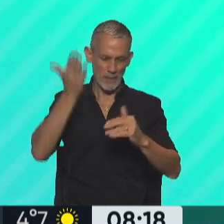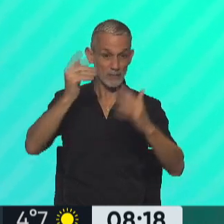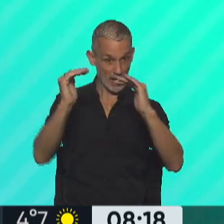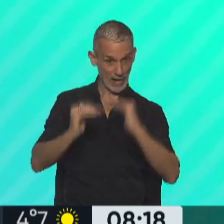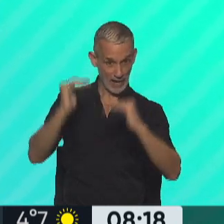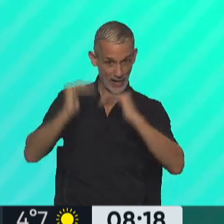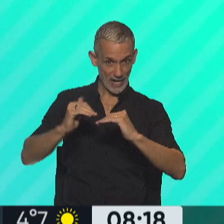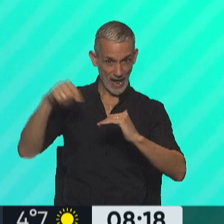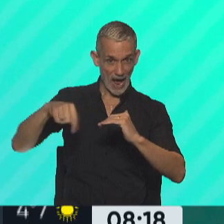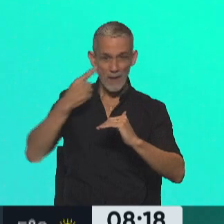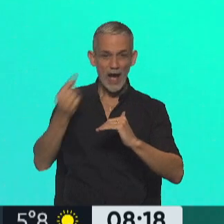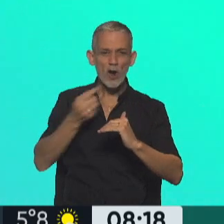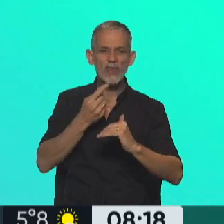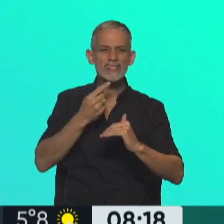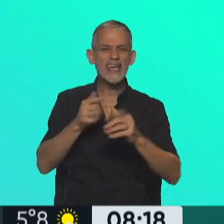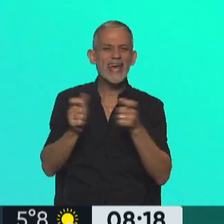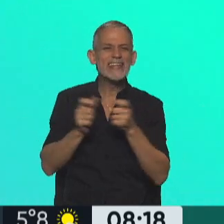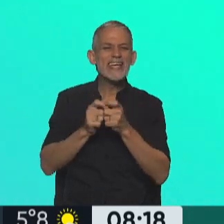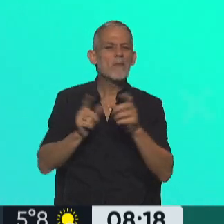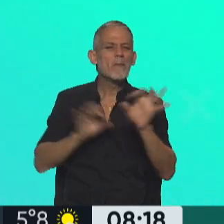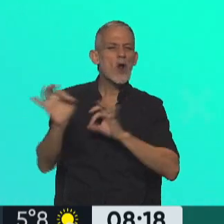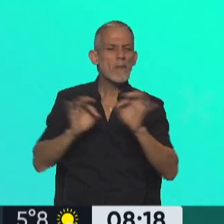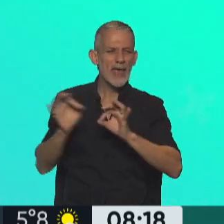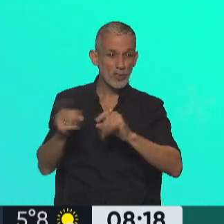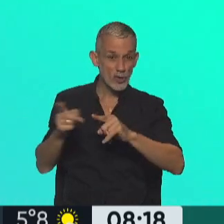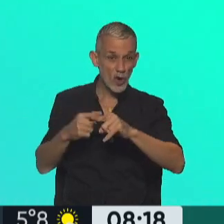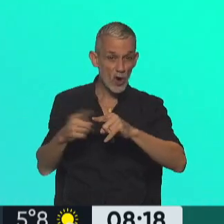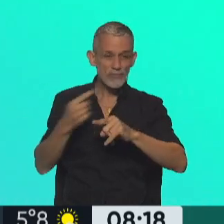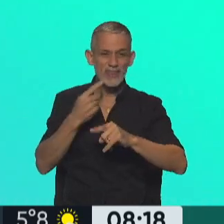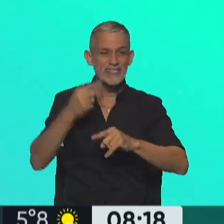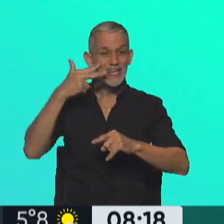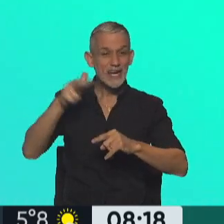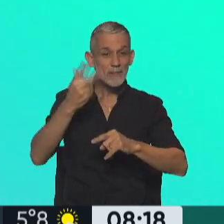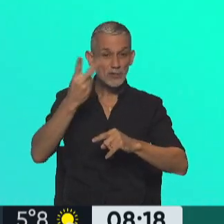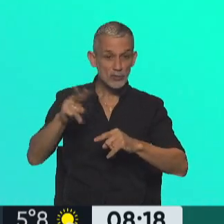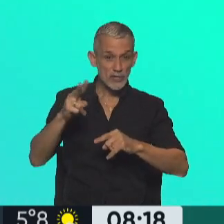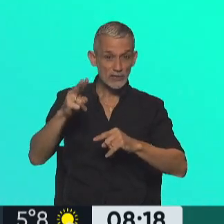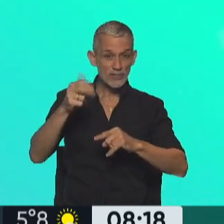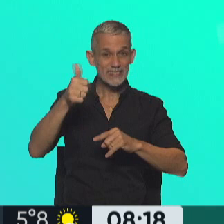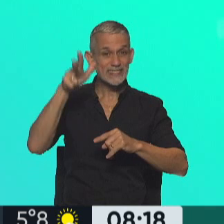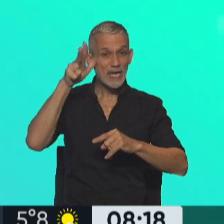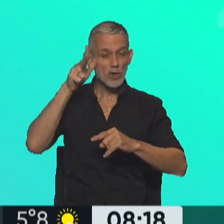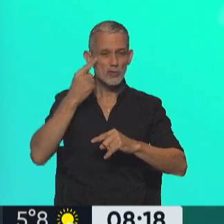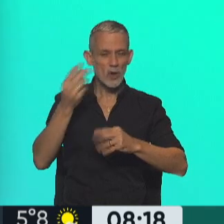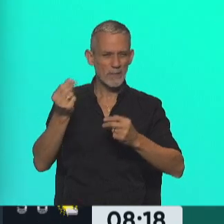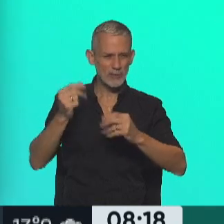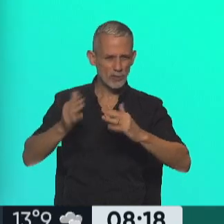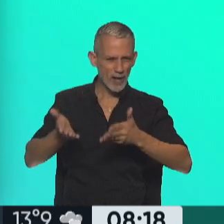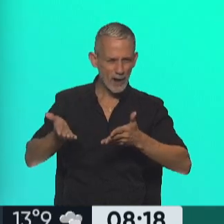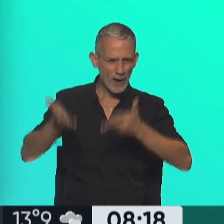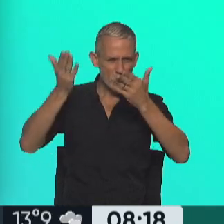abajo me quiero posicionar donde dice ticket promedio, que dice 3.268 pesos. Y bajamos